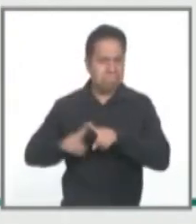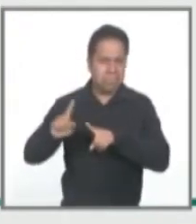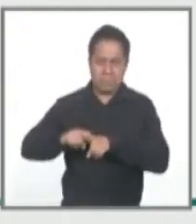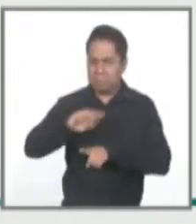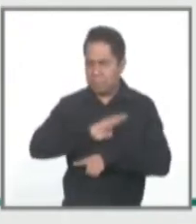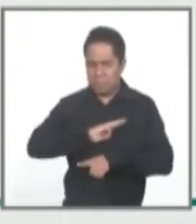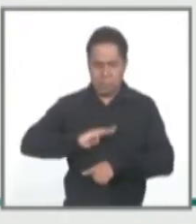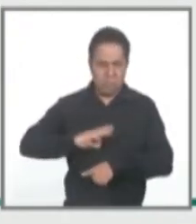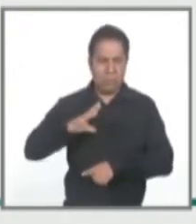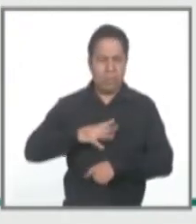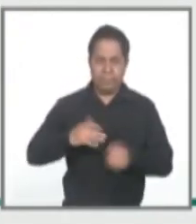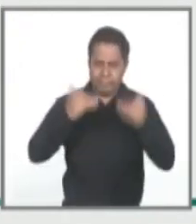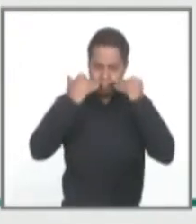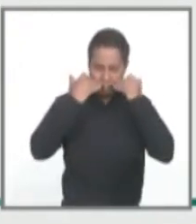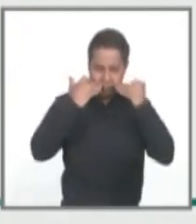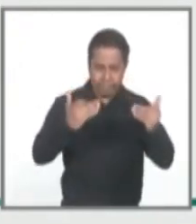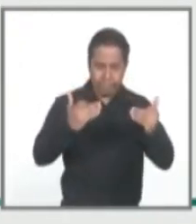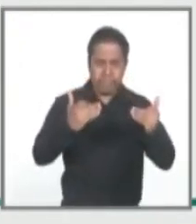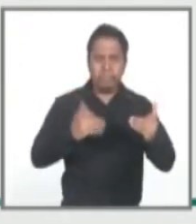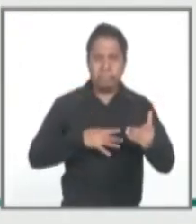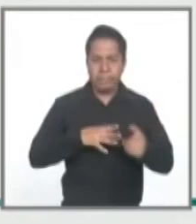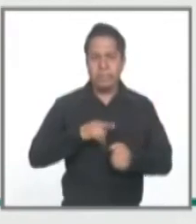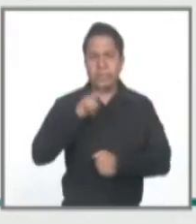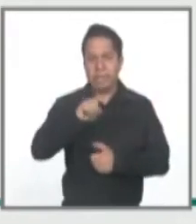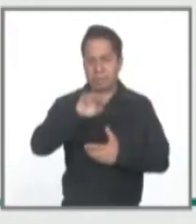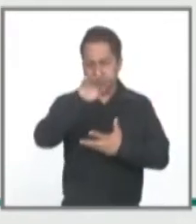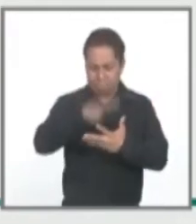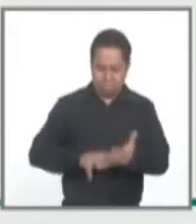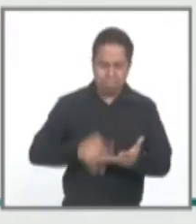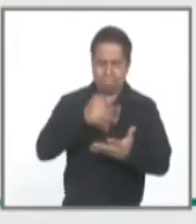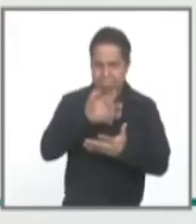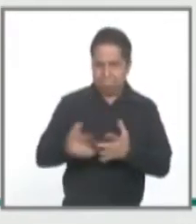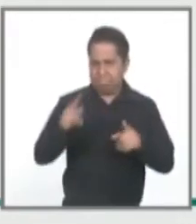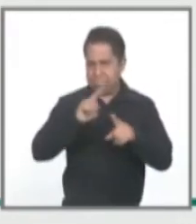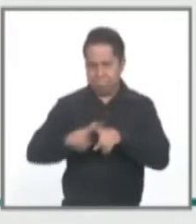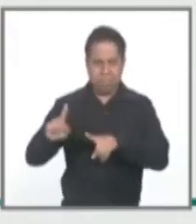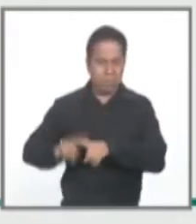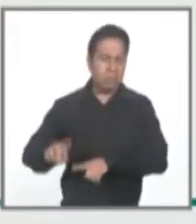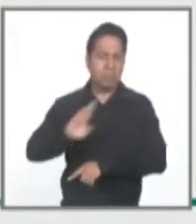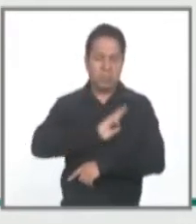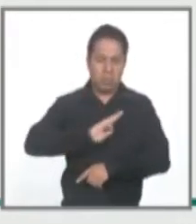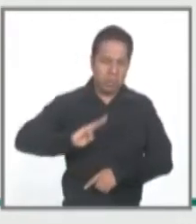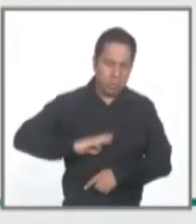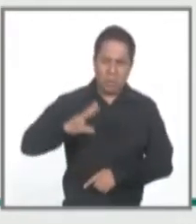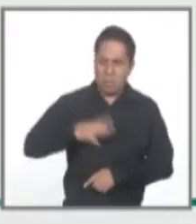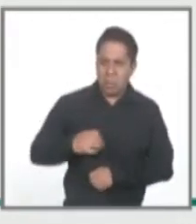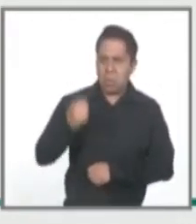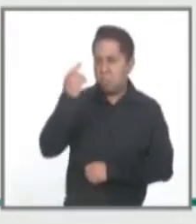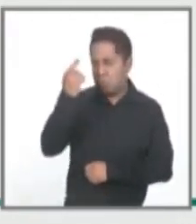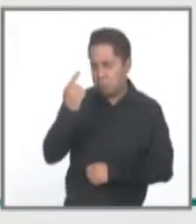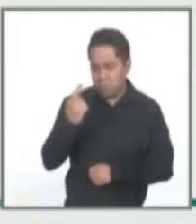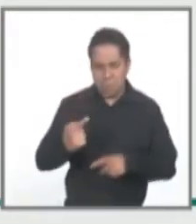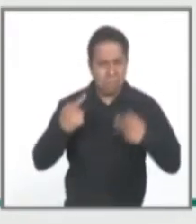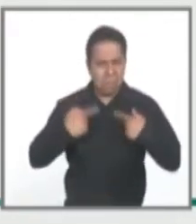también vemos en esta en esta tabla municipios que han presentado un caso como se puede